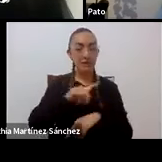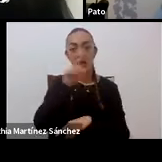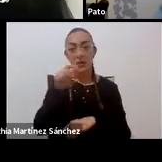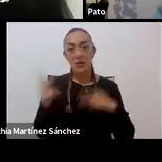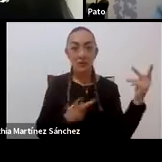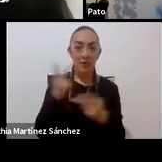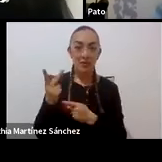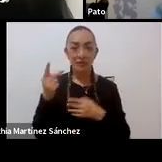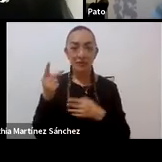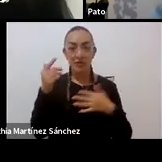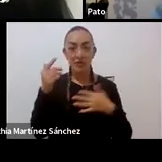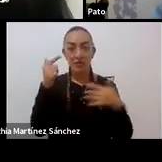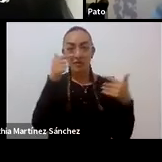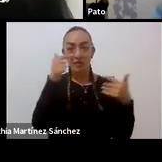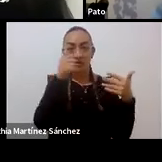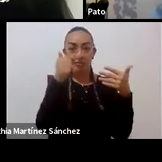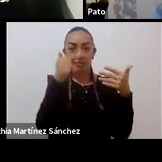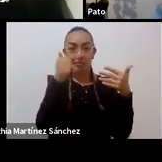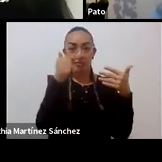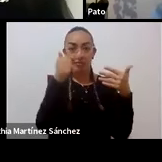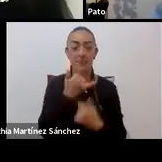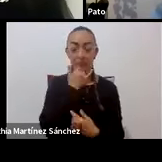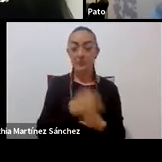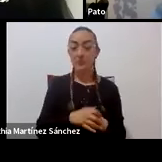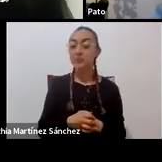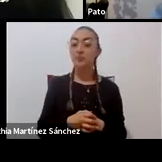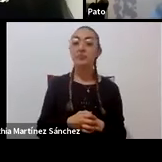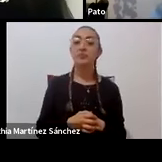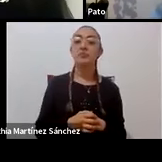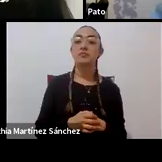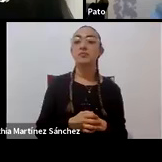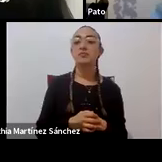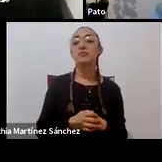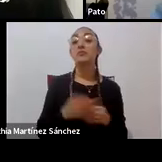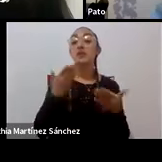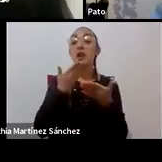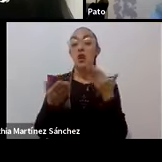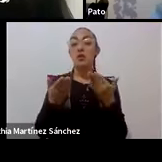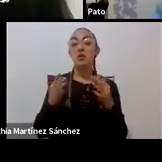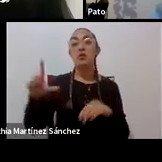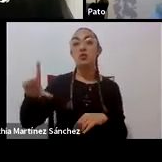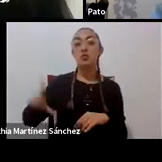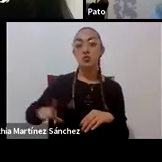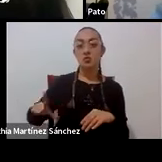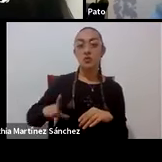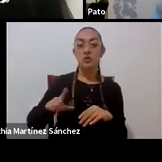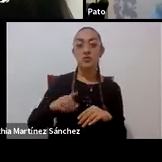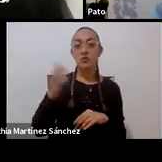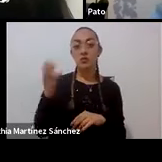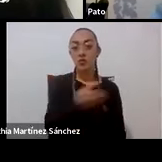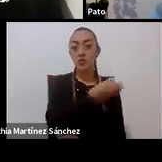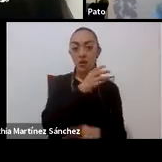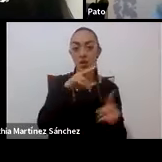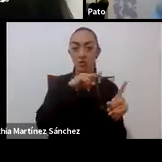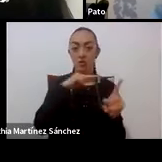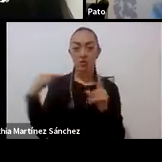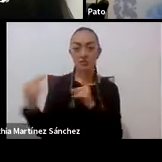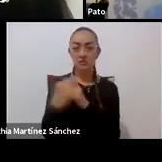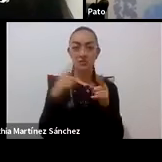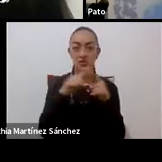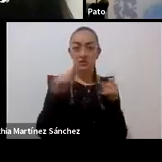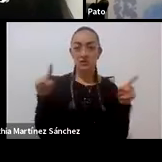es que desde esta nueva perspectiva que tiene el gobierno de la doctora Claudia Sheinbaum, que creo que